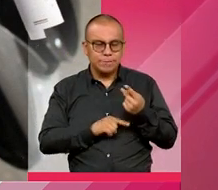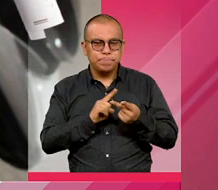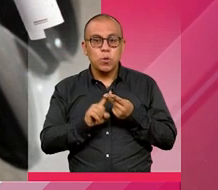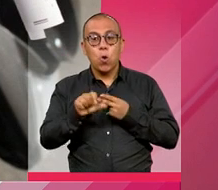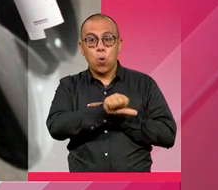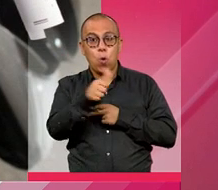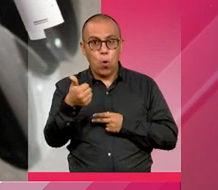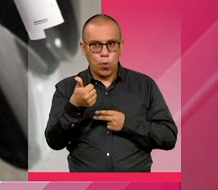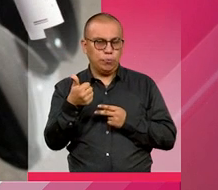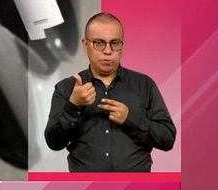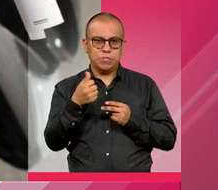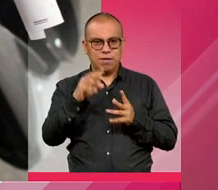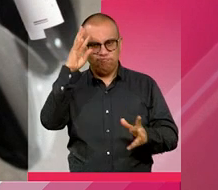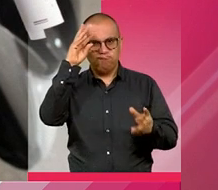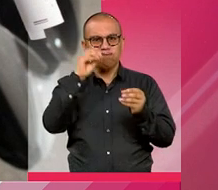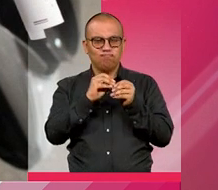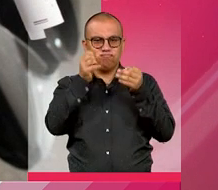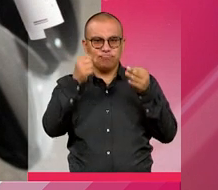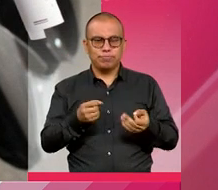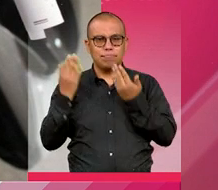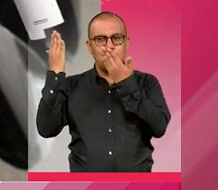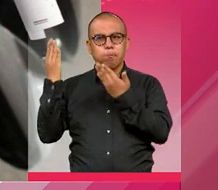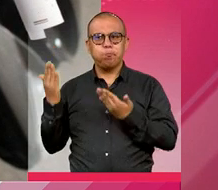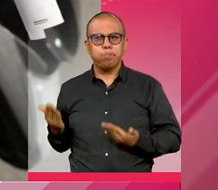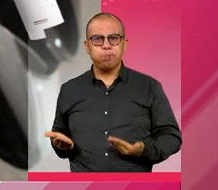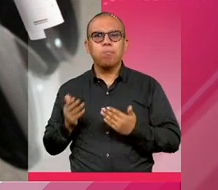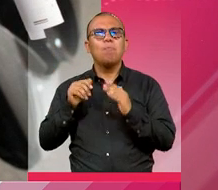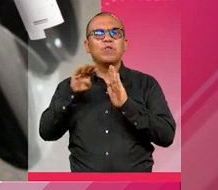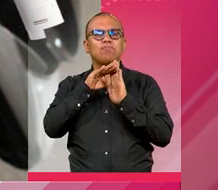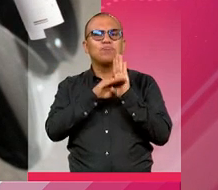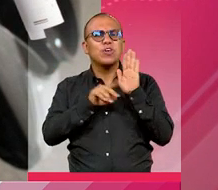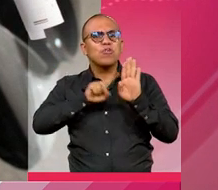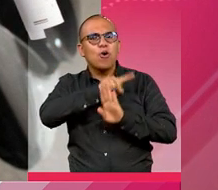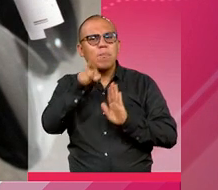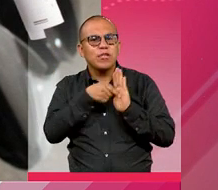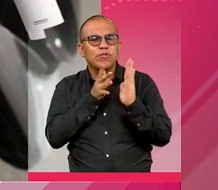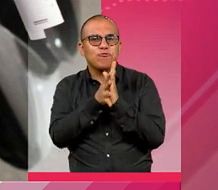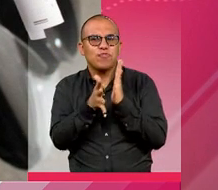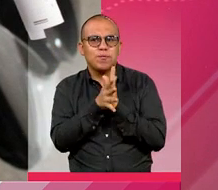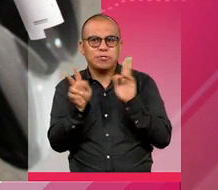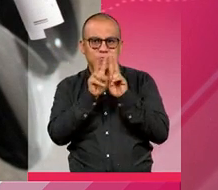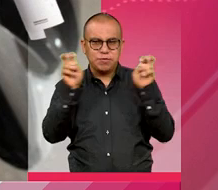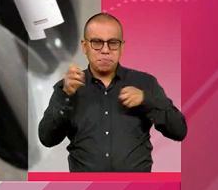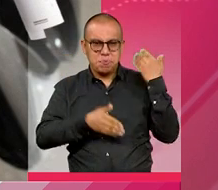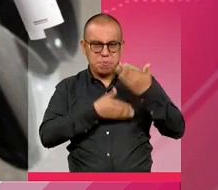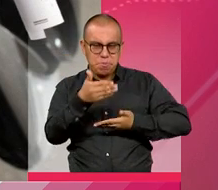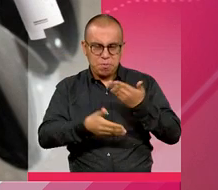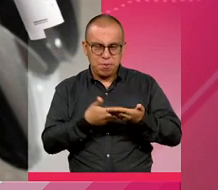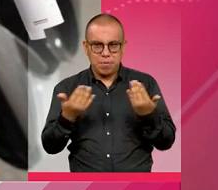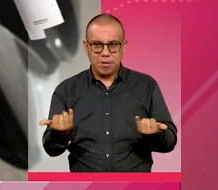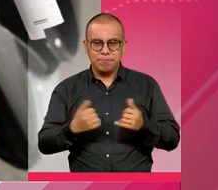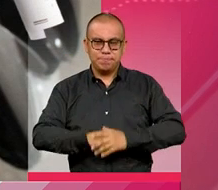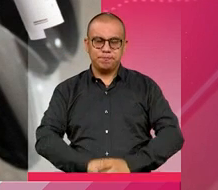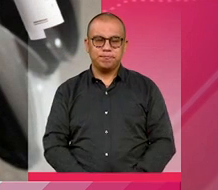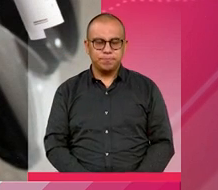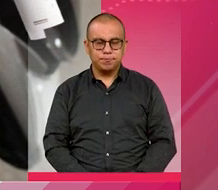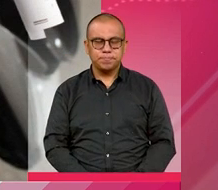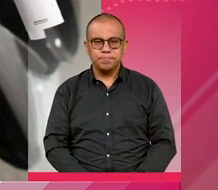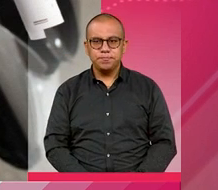3.045 a quienes incumplieron las medidas del aislamiento, 1.423 a establecimientos de comercio que abrieron sus puertas sin estar autorizados